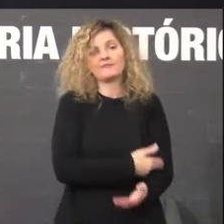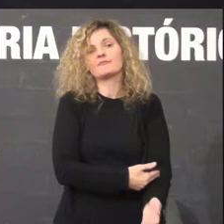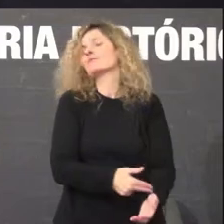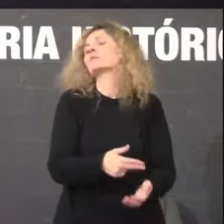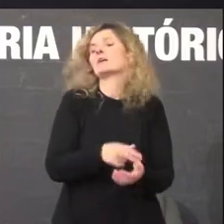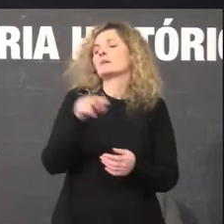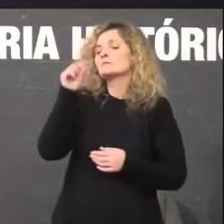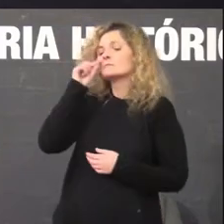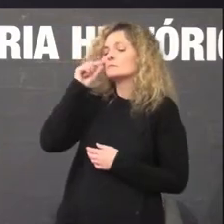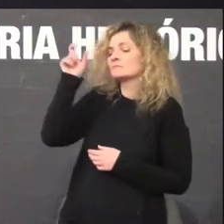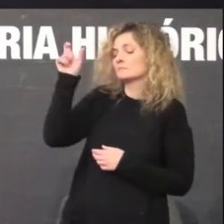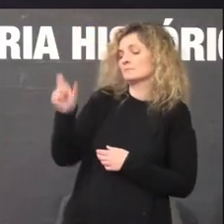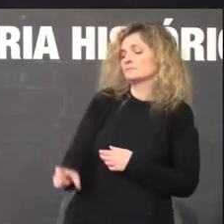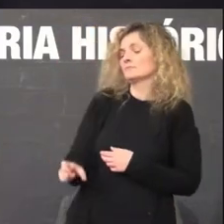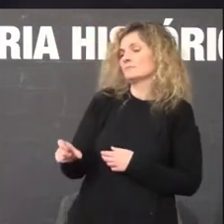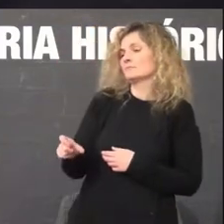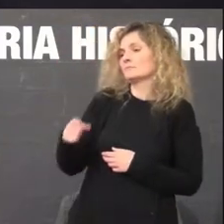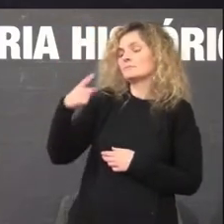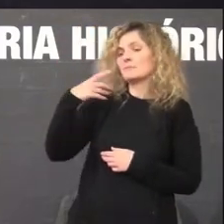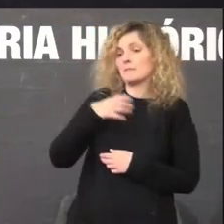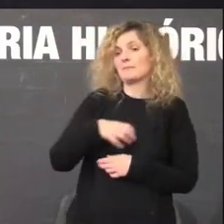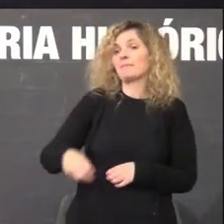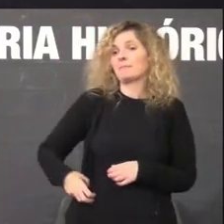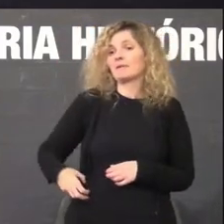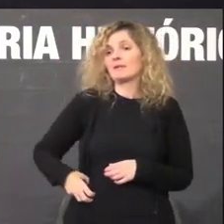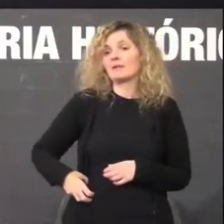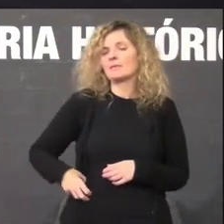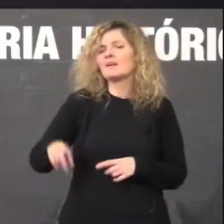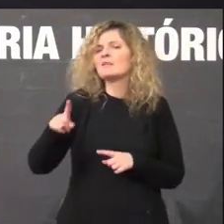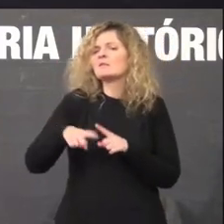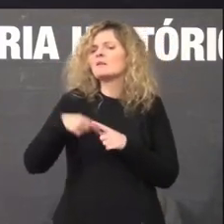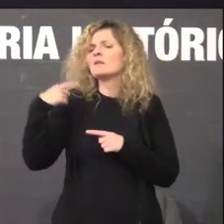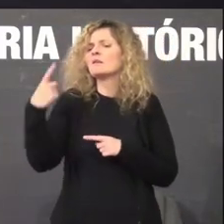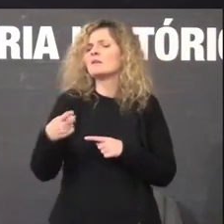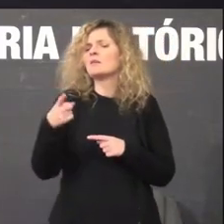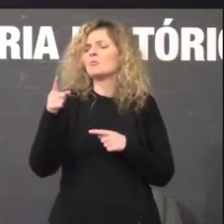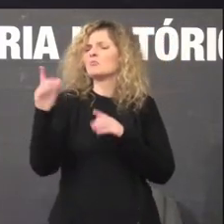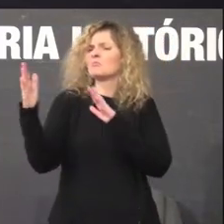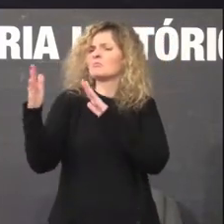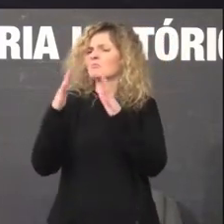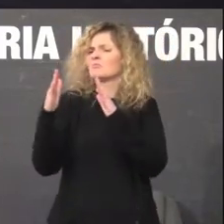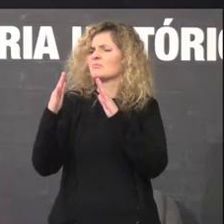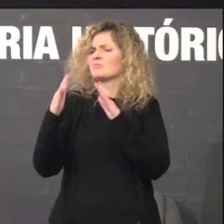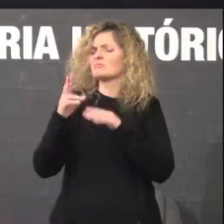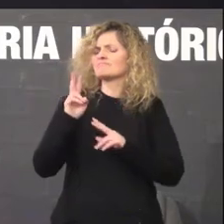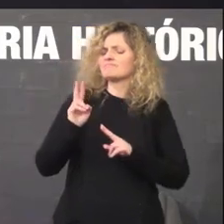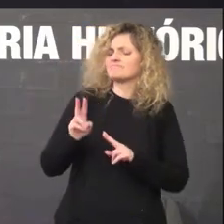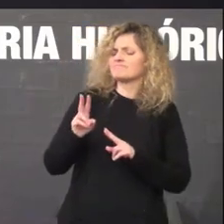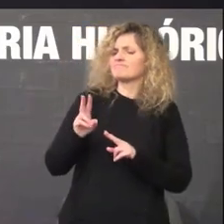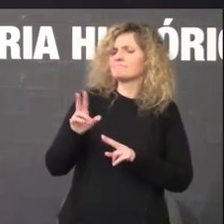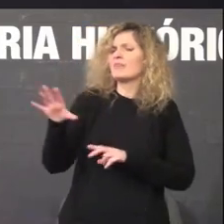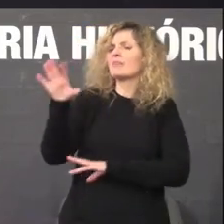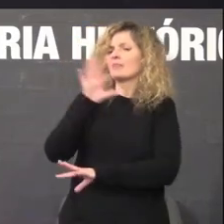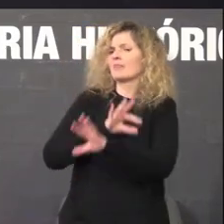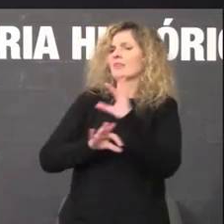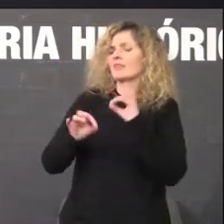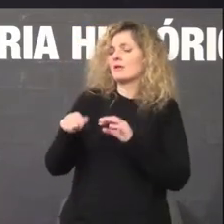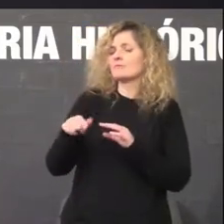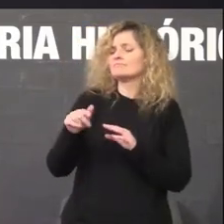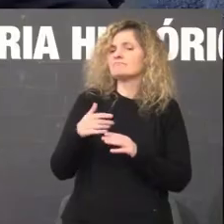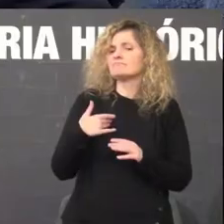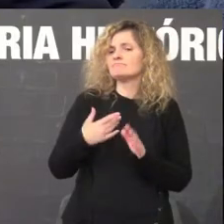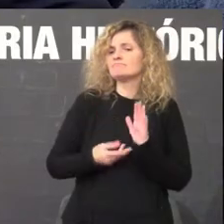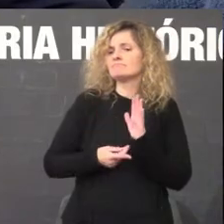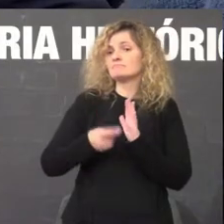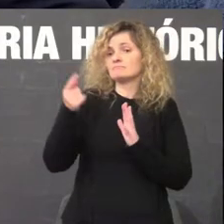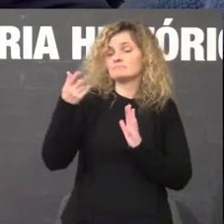estuvo espiando al príncipe, pero luego llegó un momento en el que decidió que cuando él se fuera